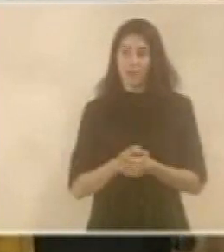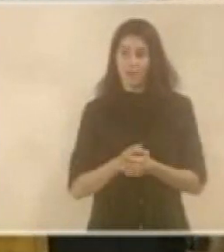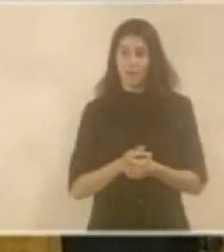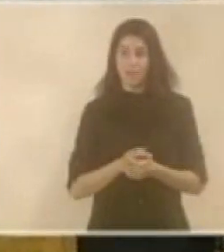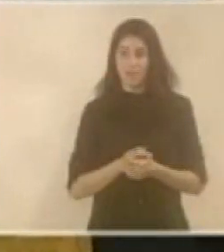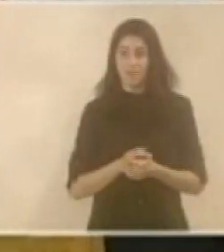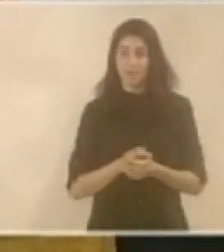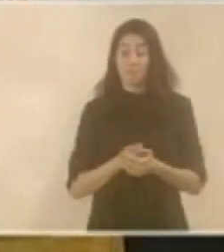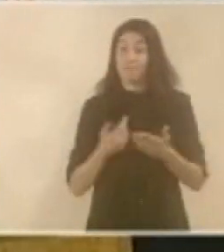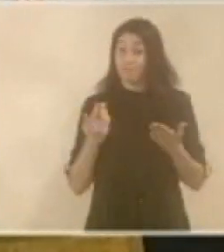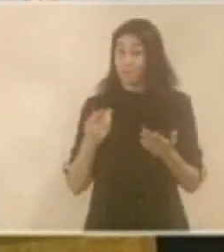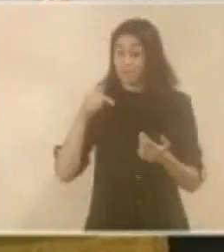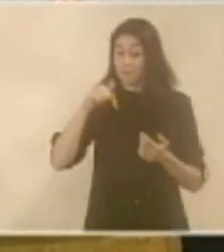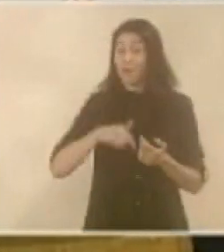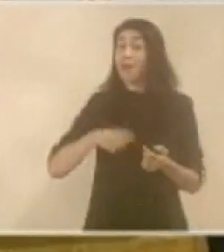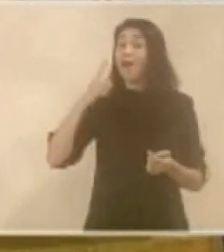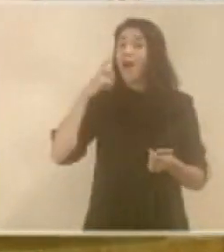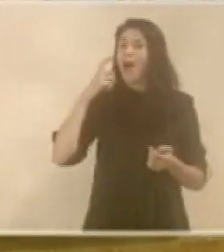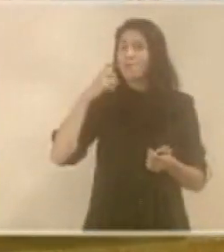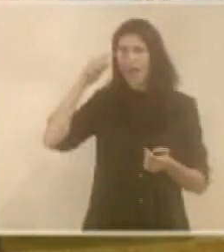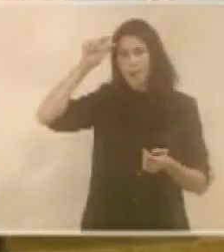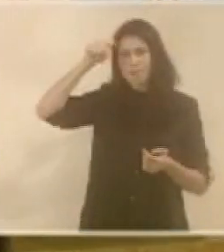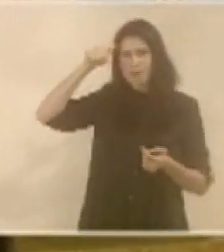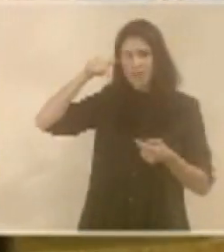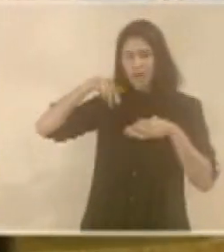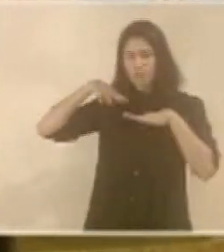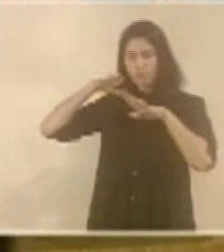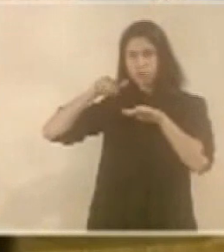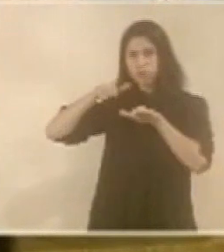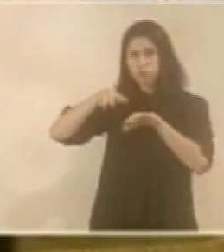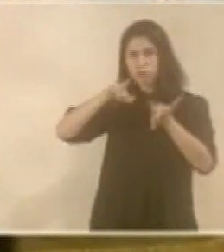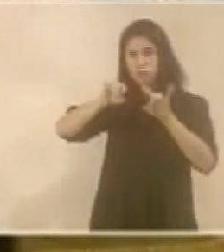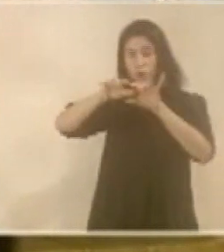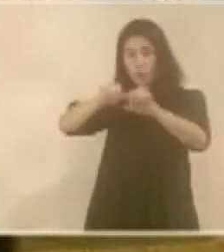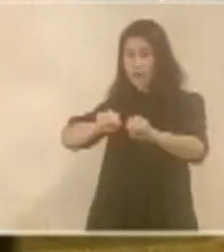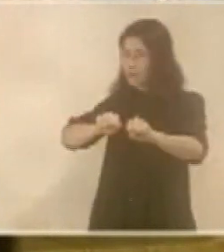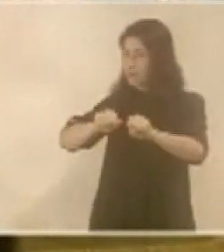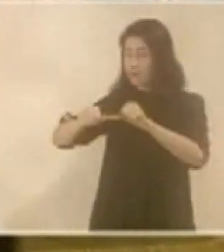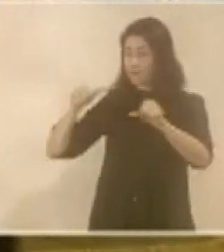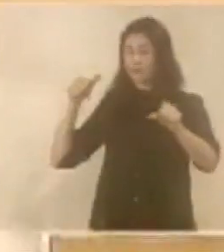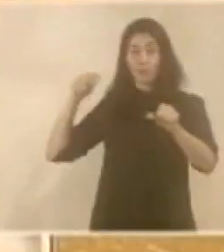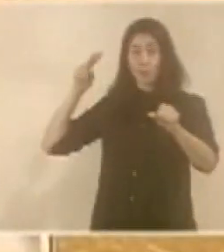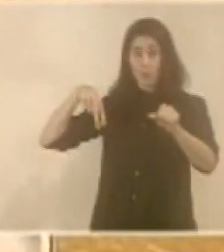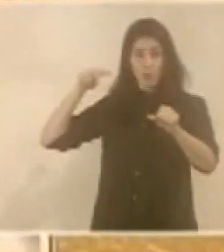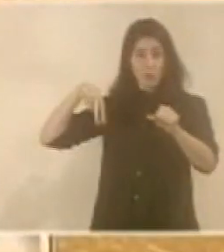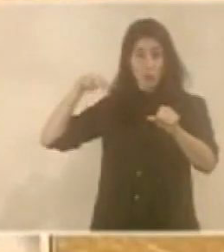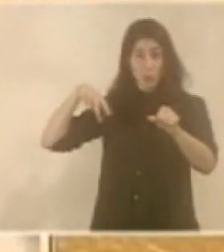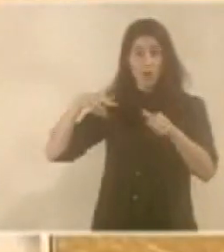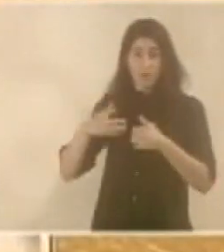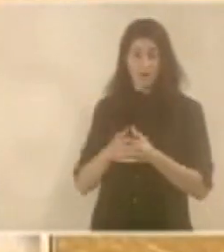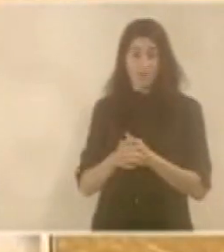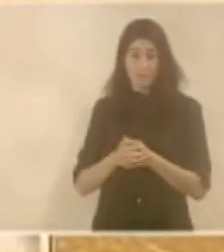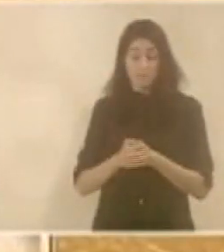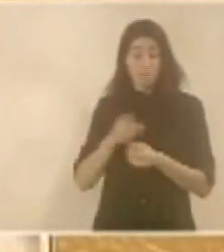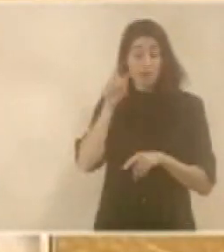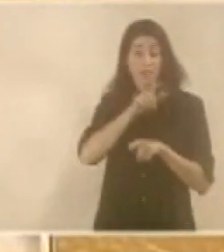ha sido tomada por fuerza militar alguna. Ni los almerienses se han levantado contra el poder constituido. Las razones